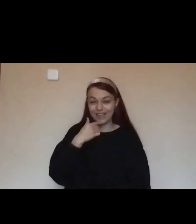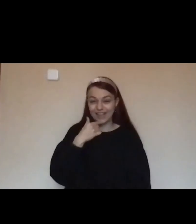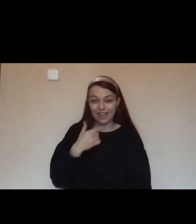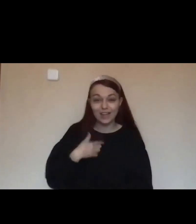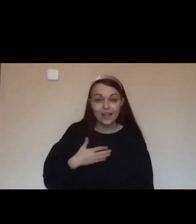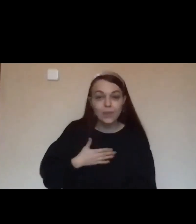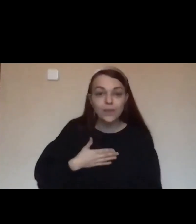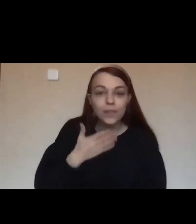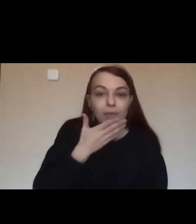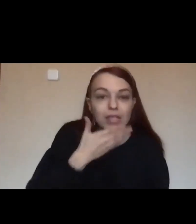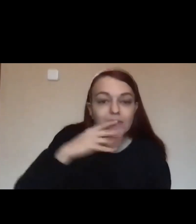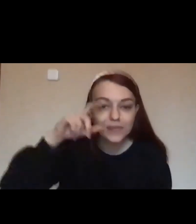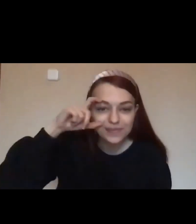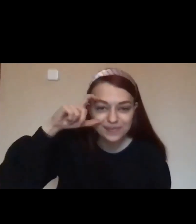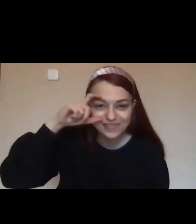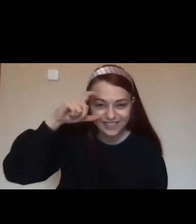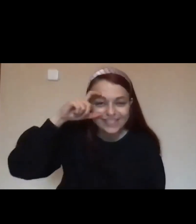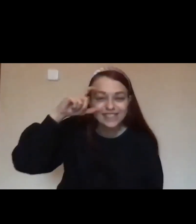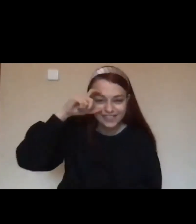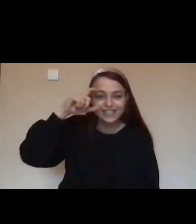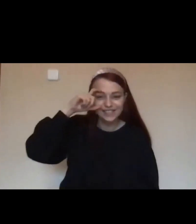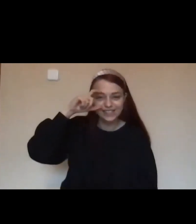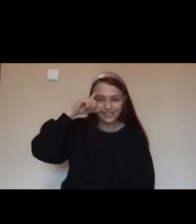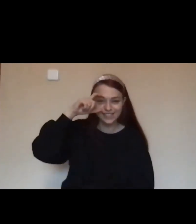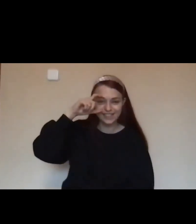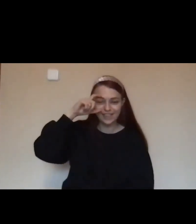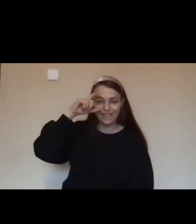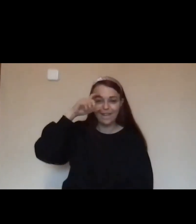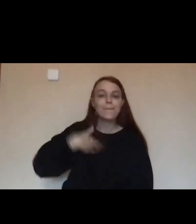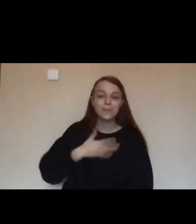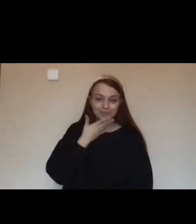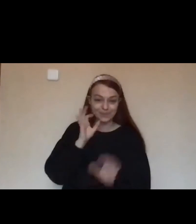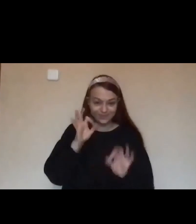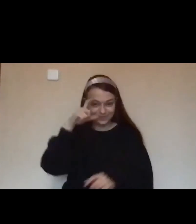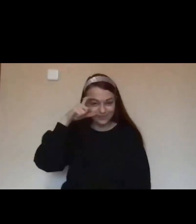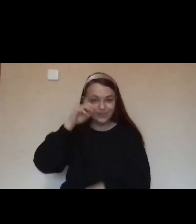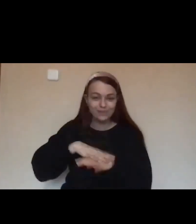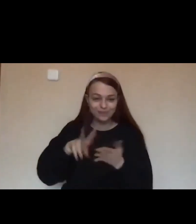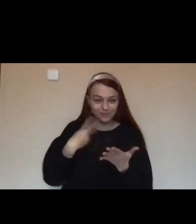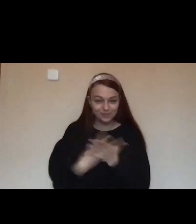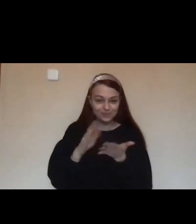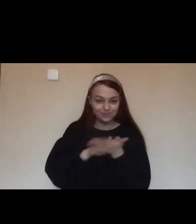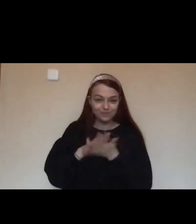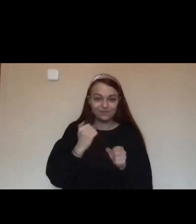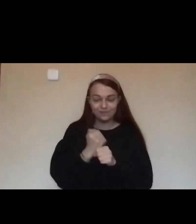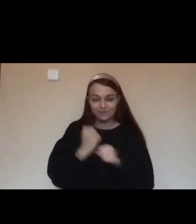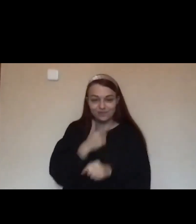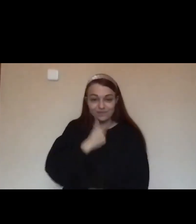este, como unas gafas, ¿vale? Y bueno, pues llevo el pelo